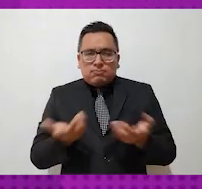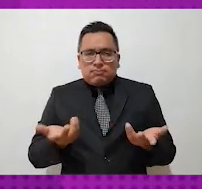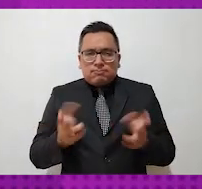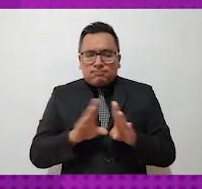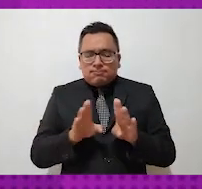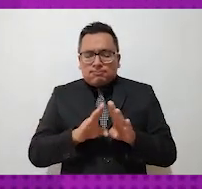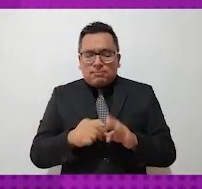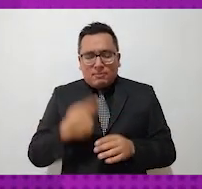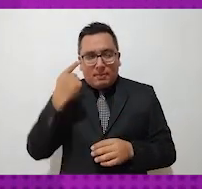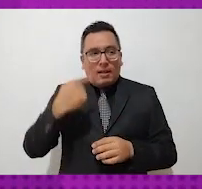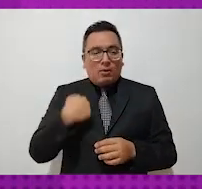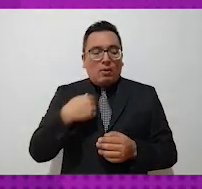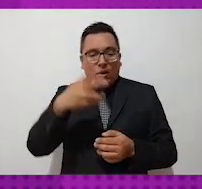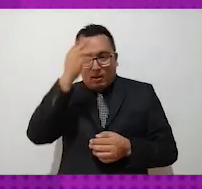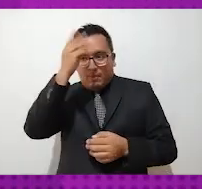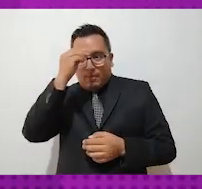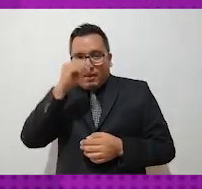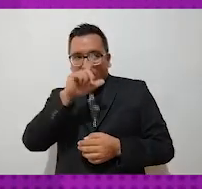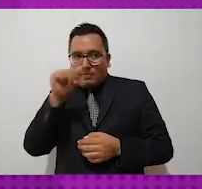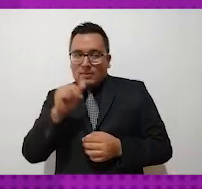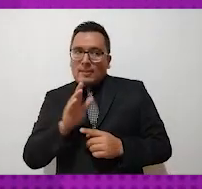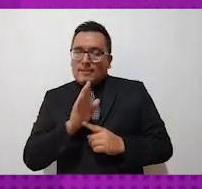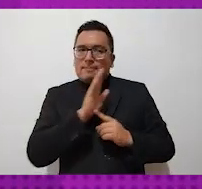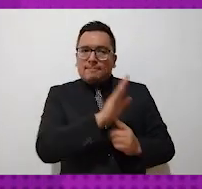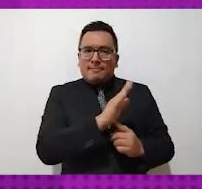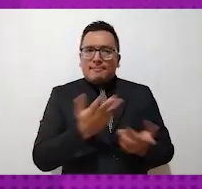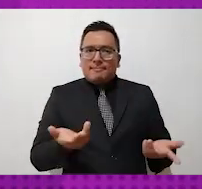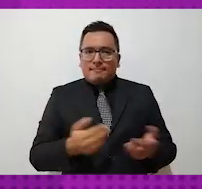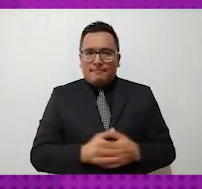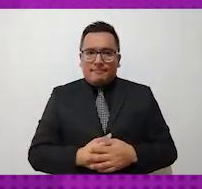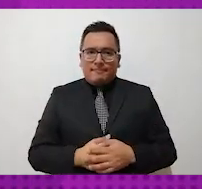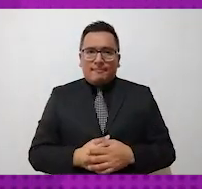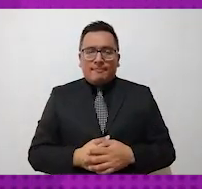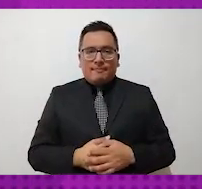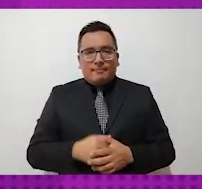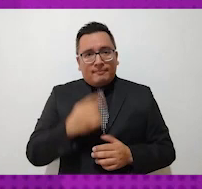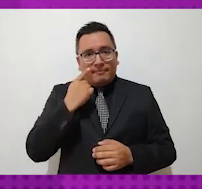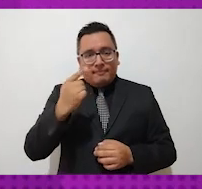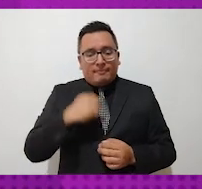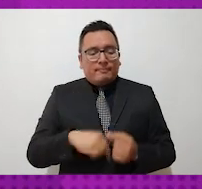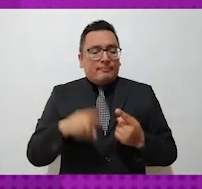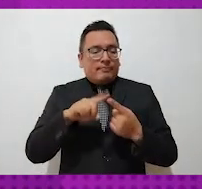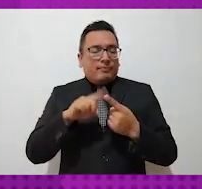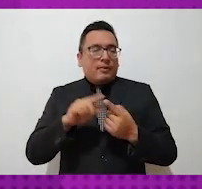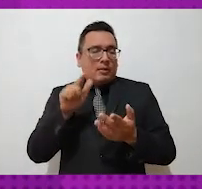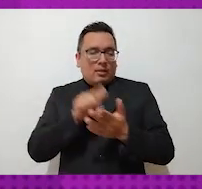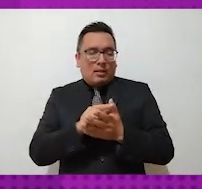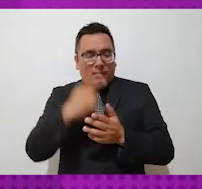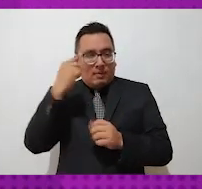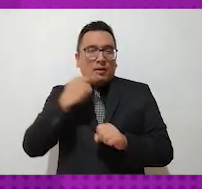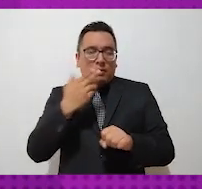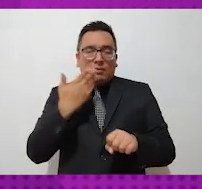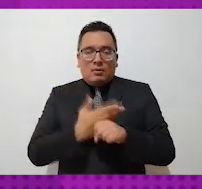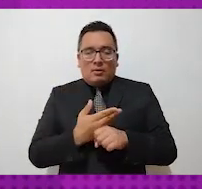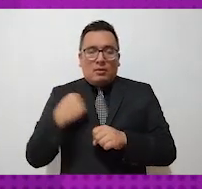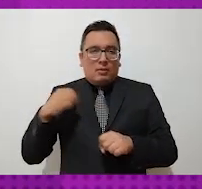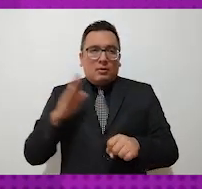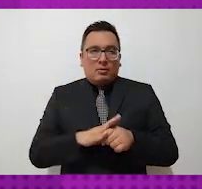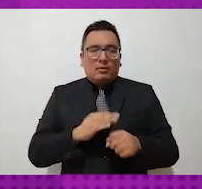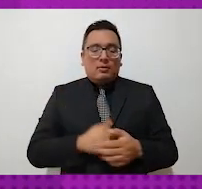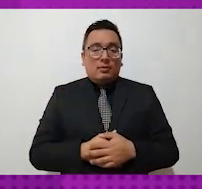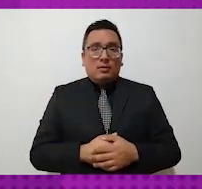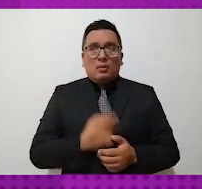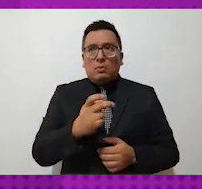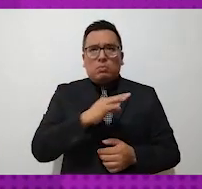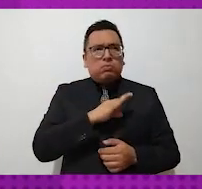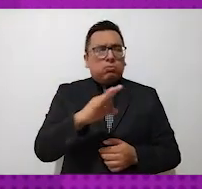información primeramente para documentar una denuncia. Claro. Lo principal es ver la Ley General de Responsabilidades